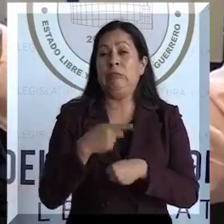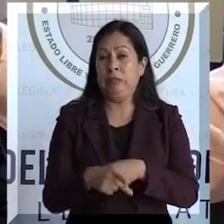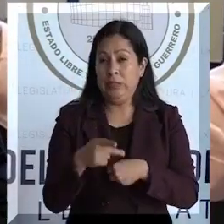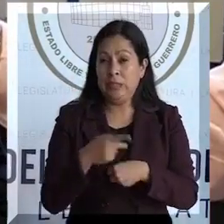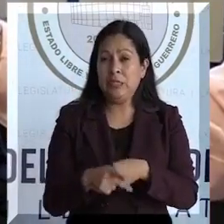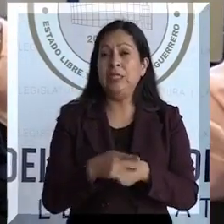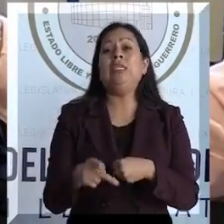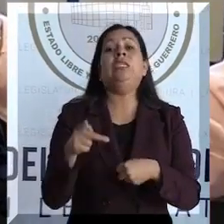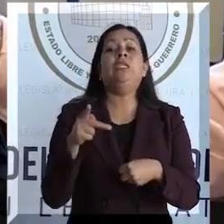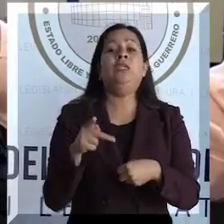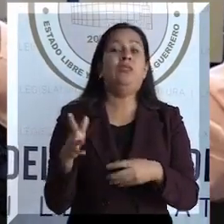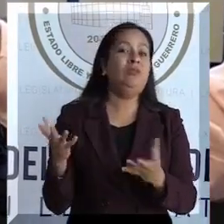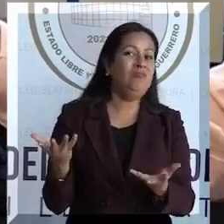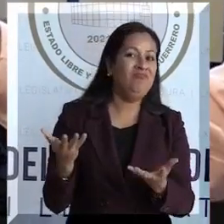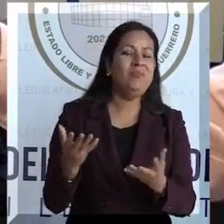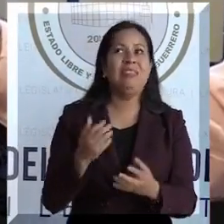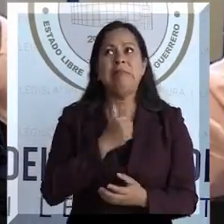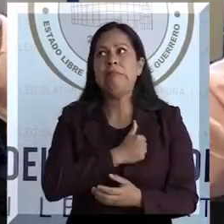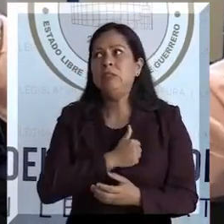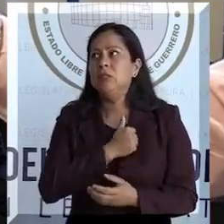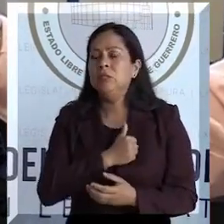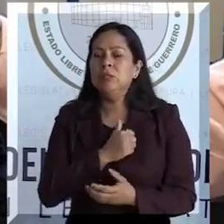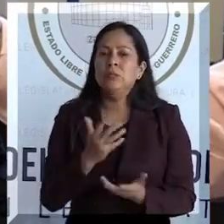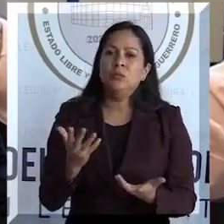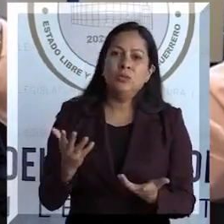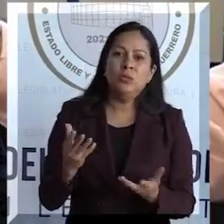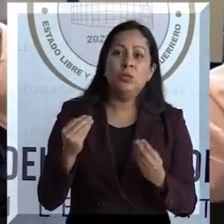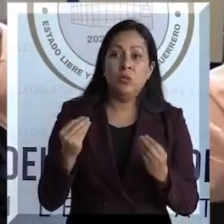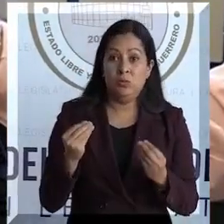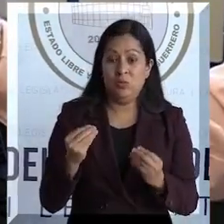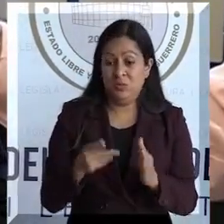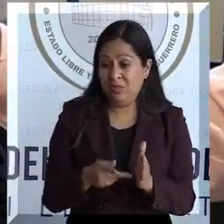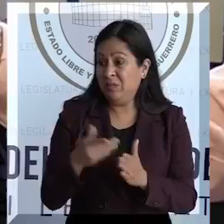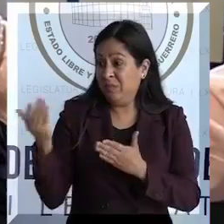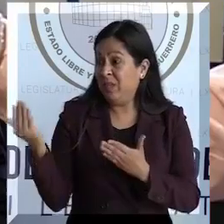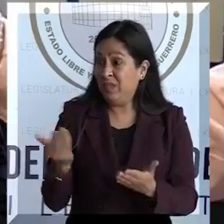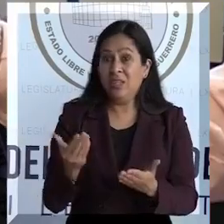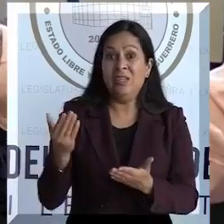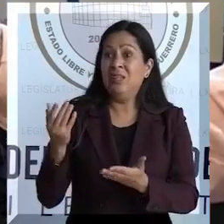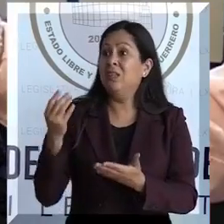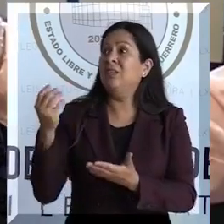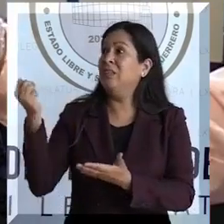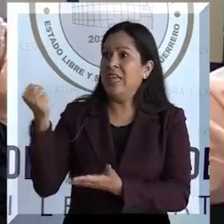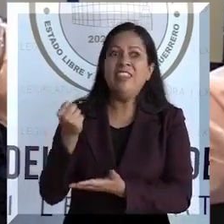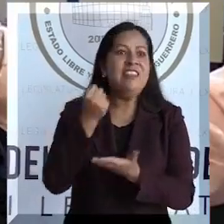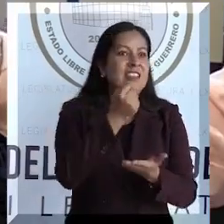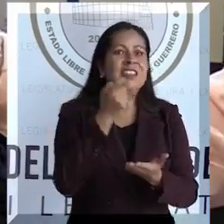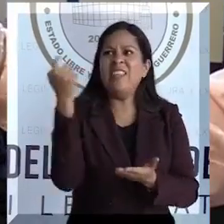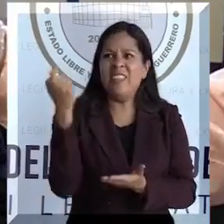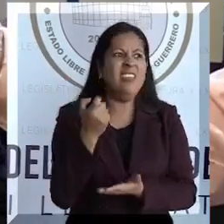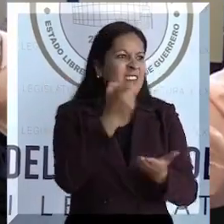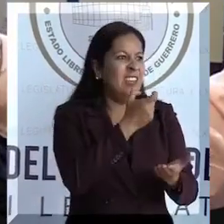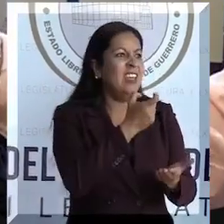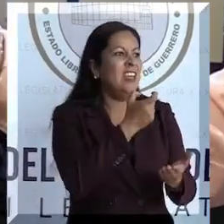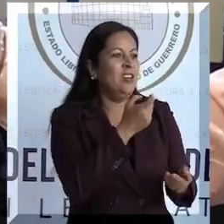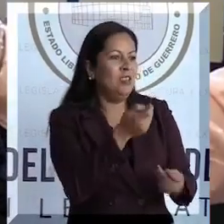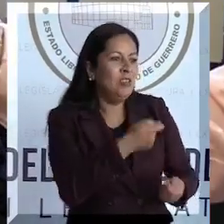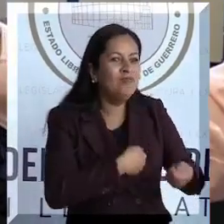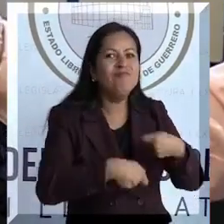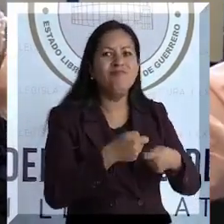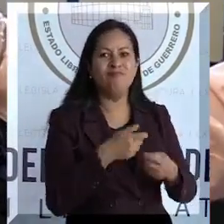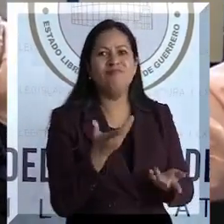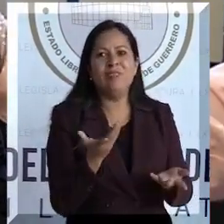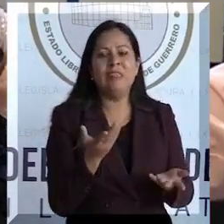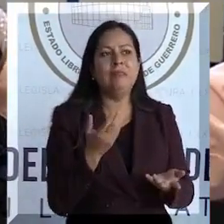y que a ellos los decepciona bastante, y que muchos de ellos a veces quieren invertir también aquí, traen ideas de invertir y no pueden, se regresan